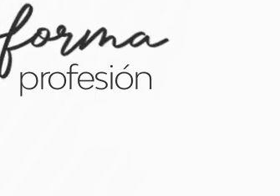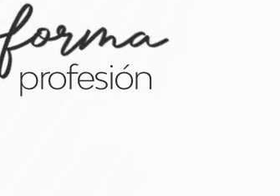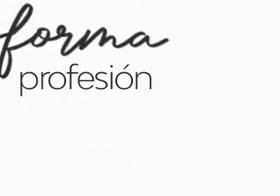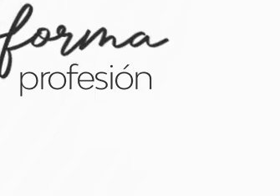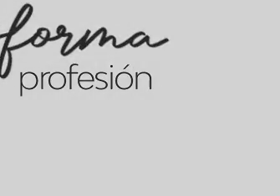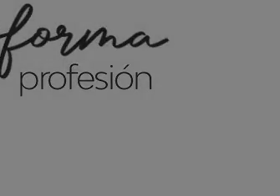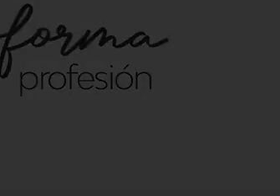H